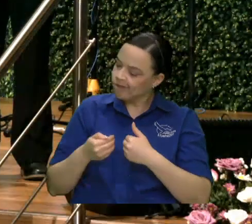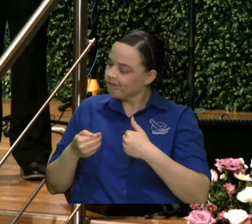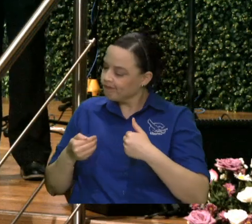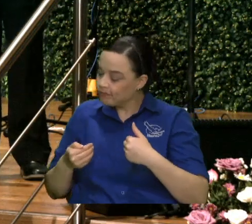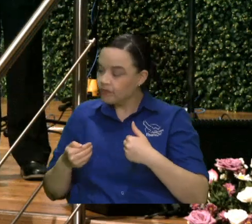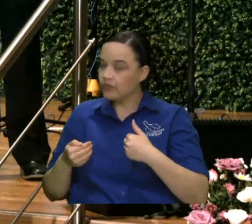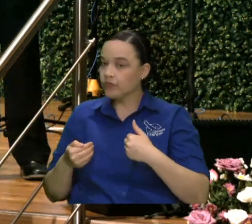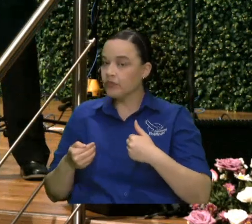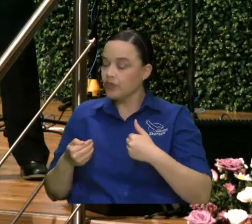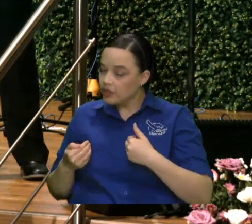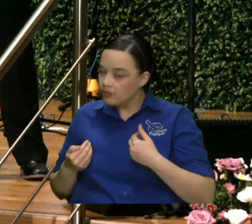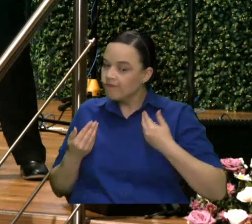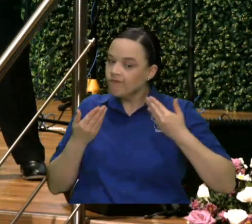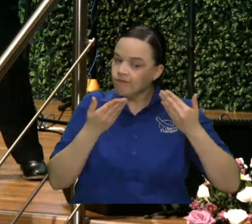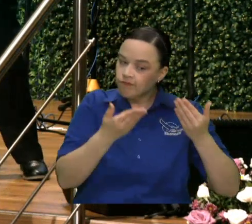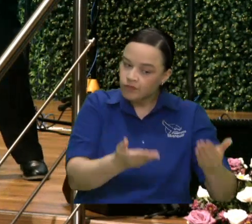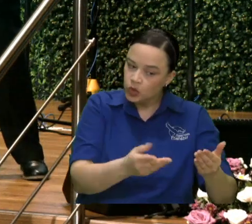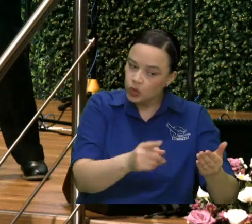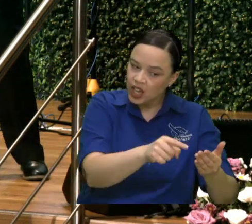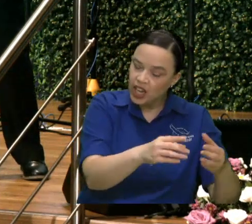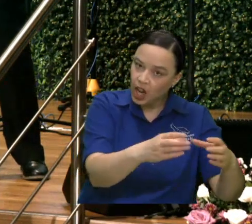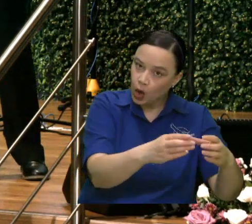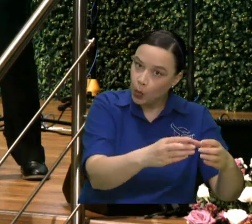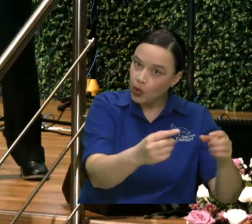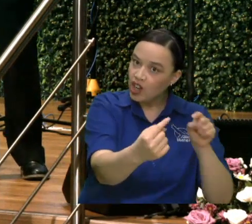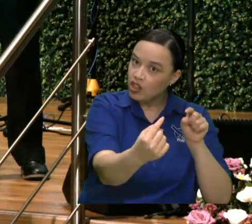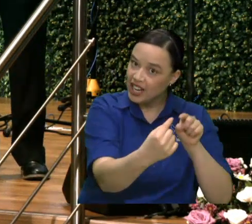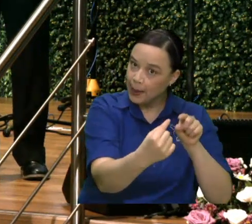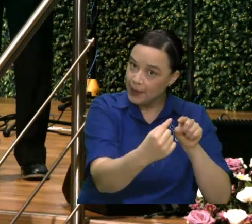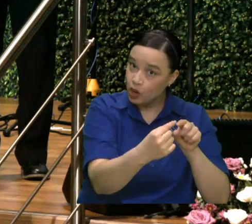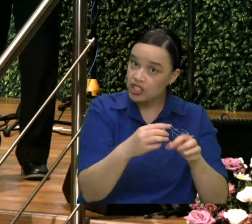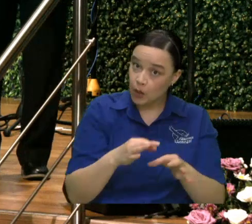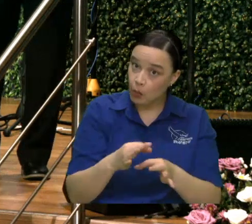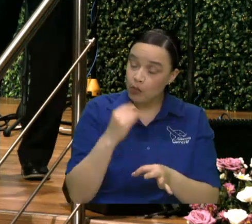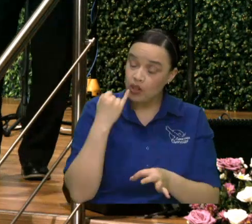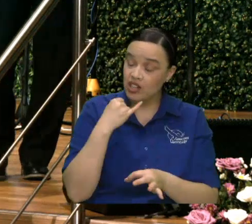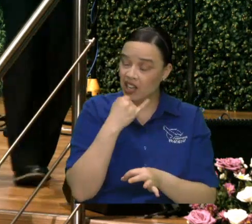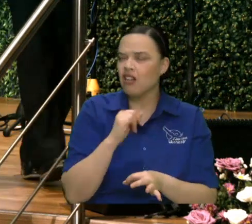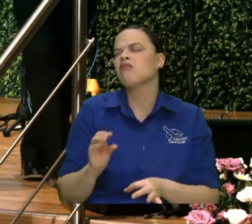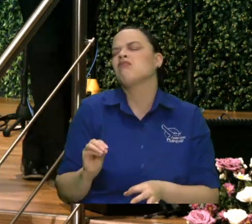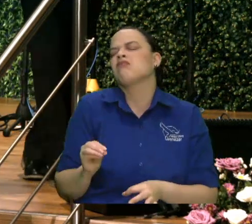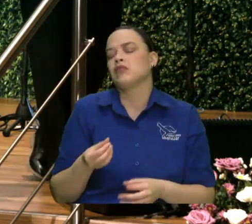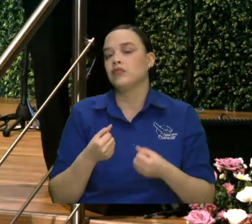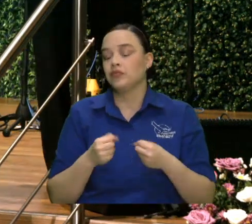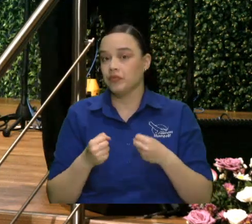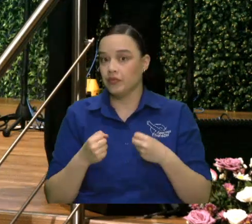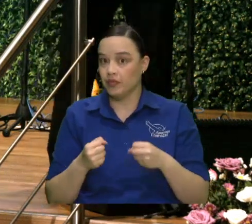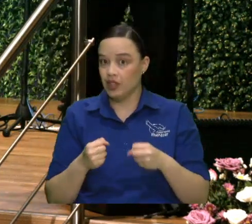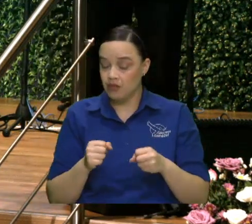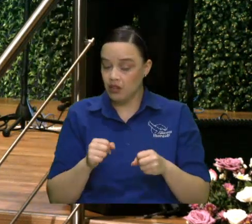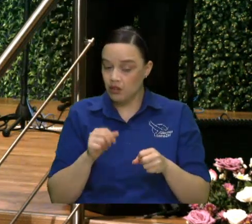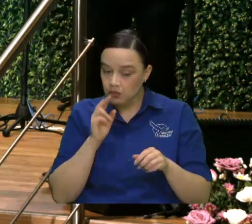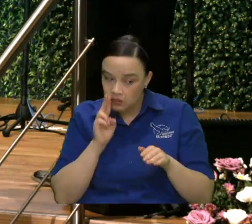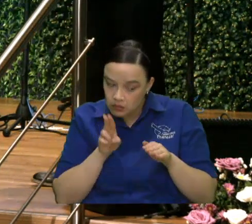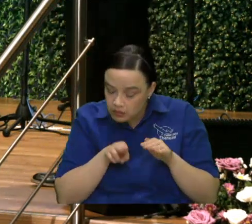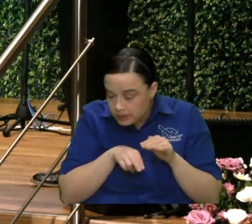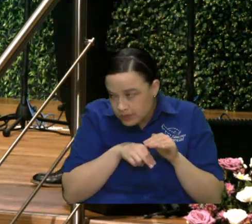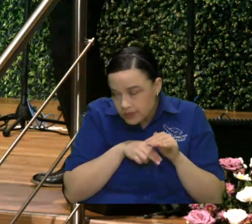en manos de sus enemigos pero no se arrepintieron en ese momento que hicieron se fueron a refugiar a cuevas